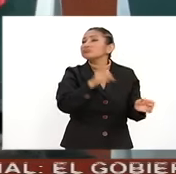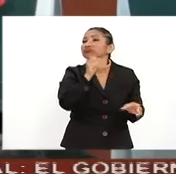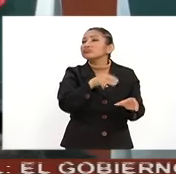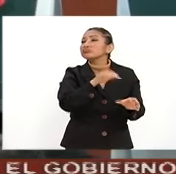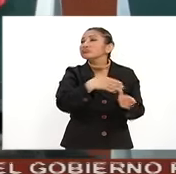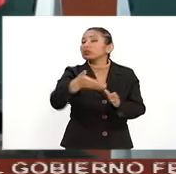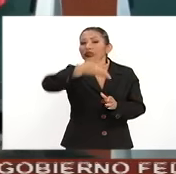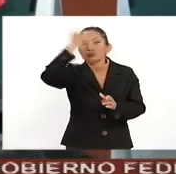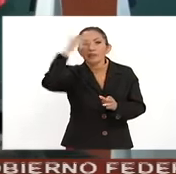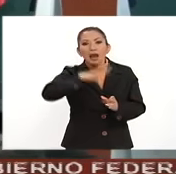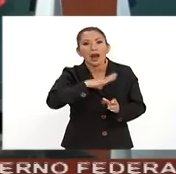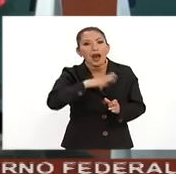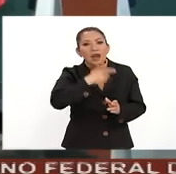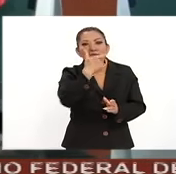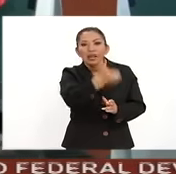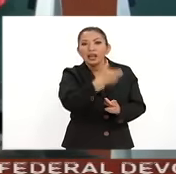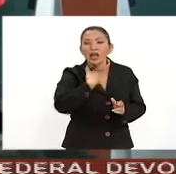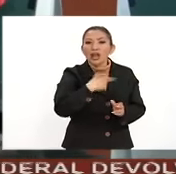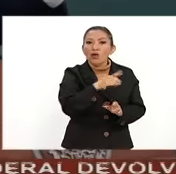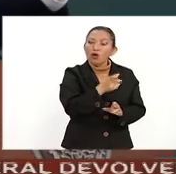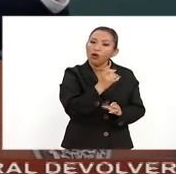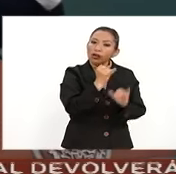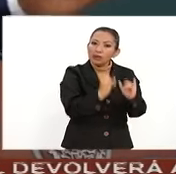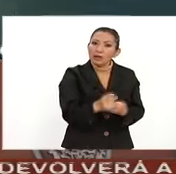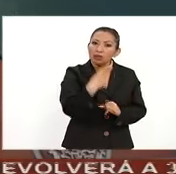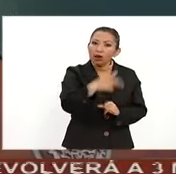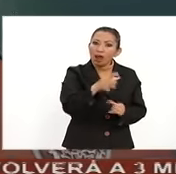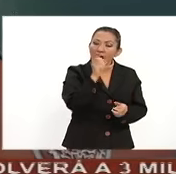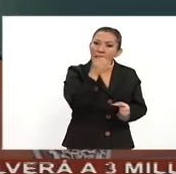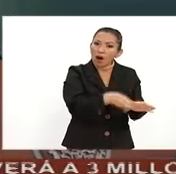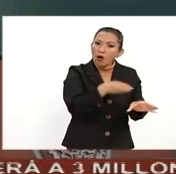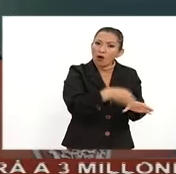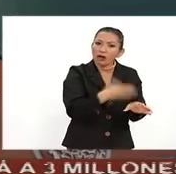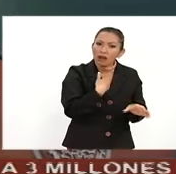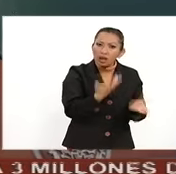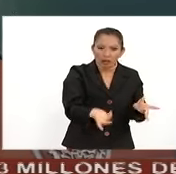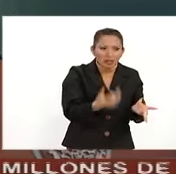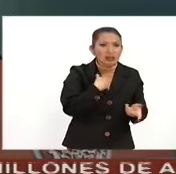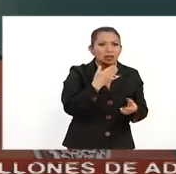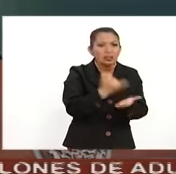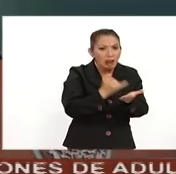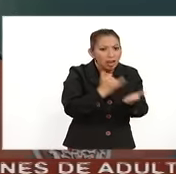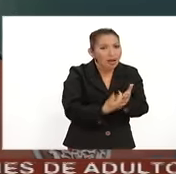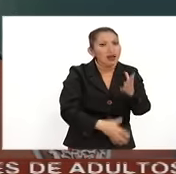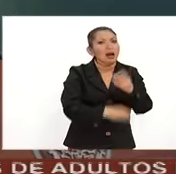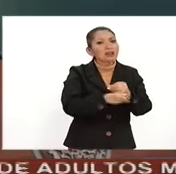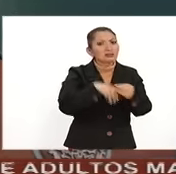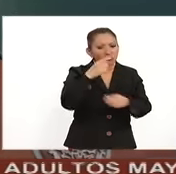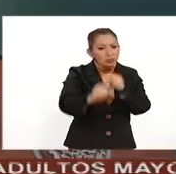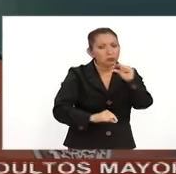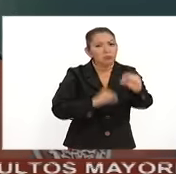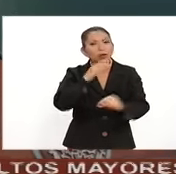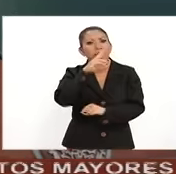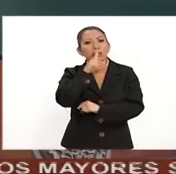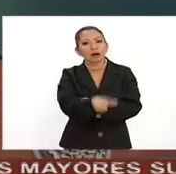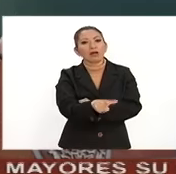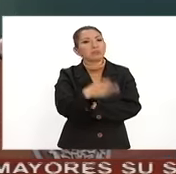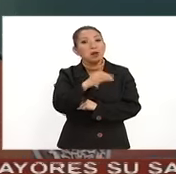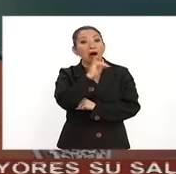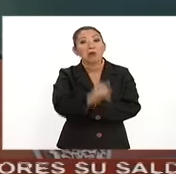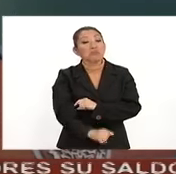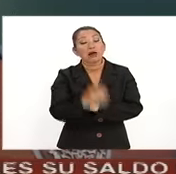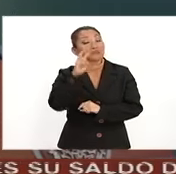no supieron que tenían ahí una cuenta individual ahorrando y que hoy se administra y que hoy está generando intereses, ya ha venido generando intereses, pero